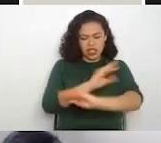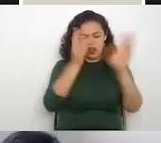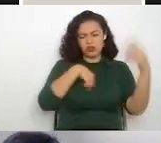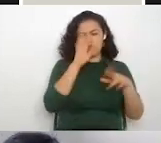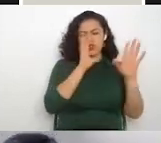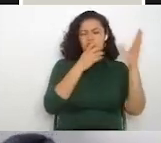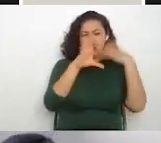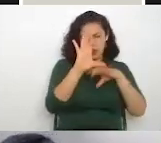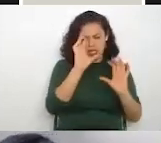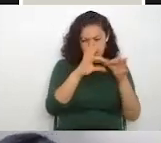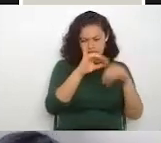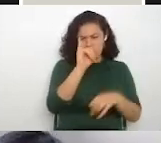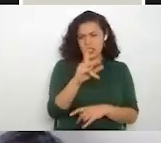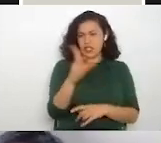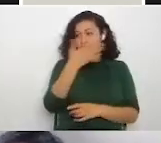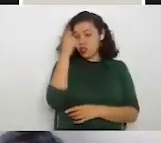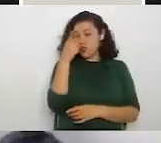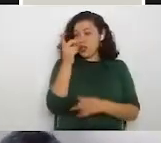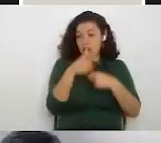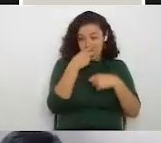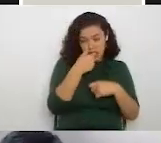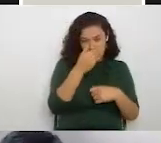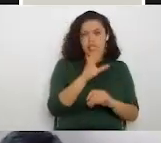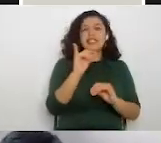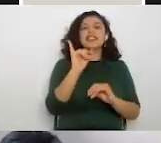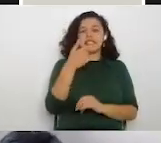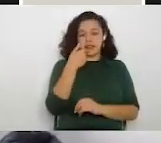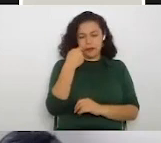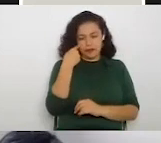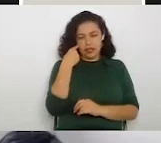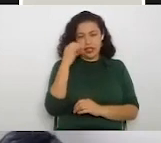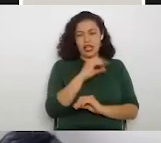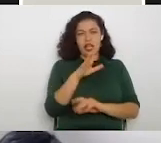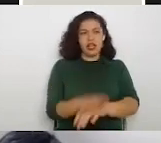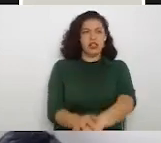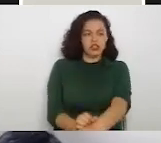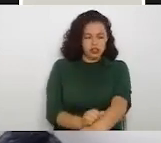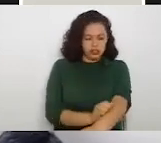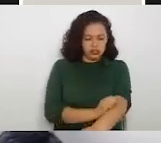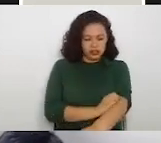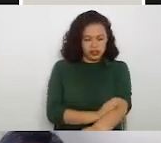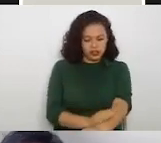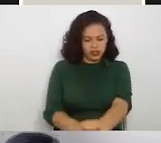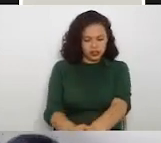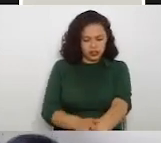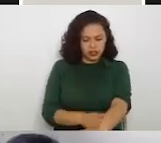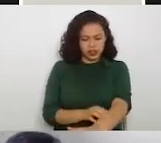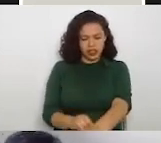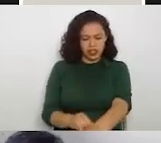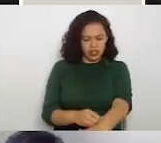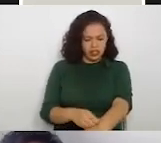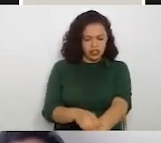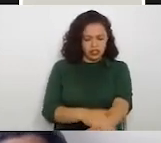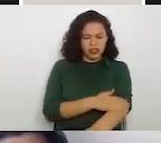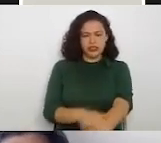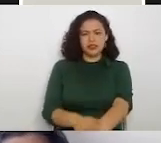comentar algo. Sí, efectivamente, como resultado de un procedimiento, en algunas